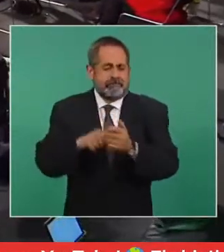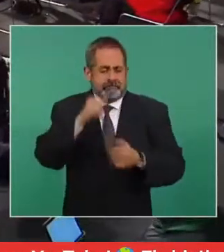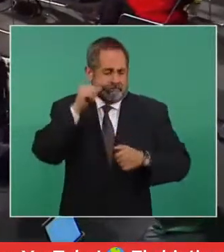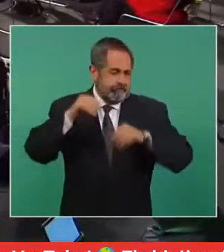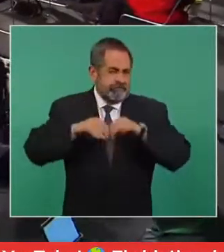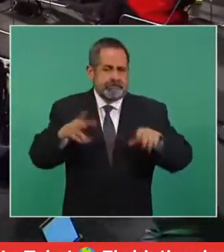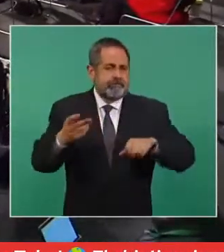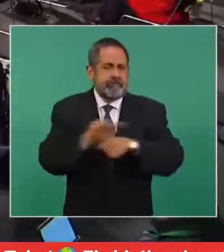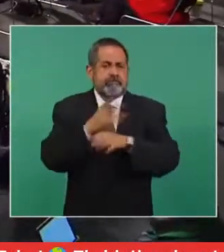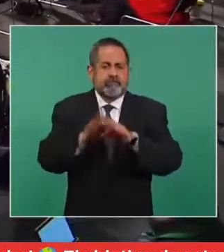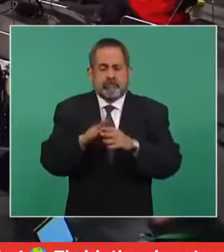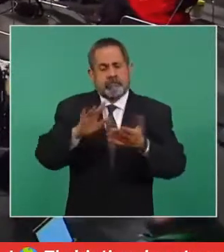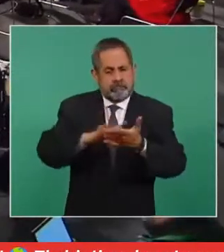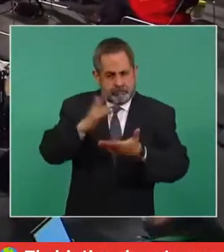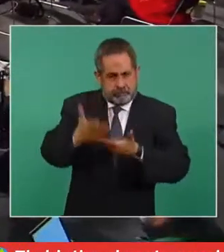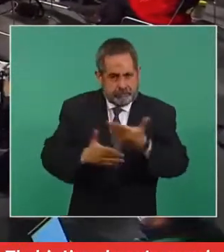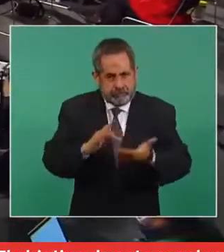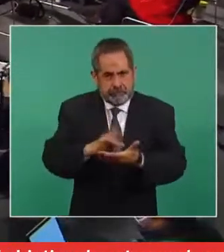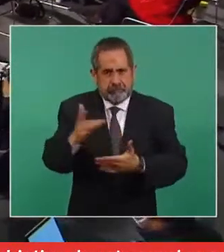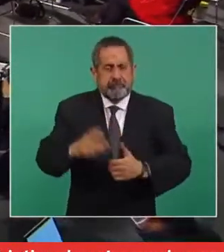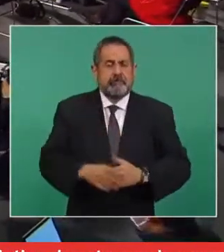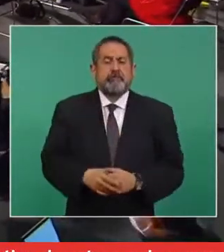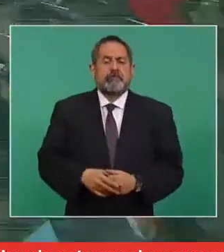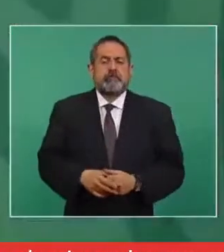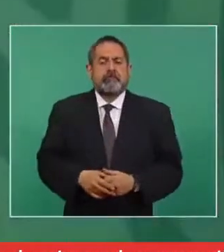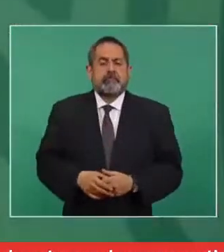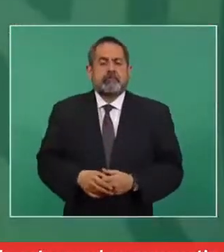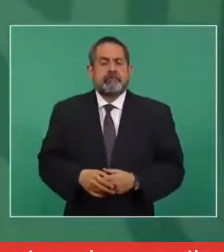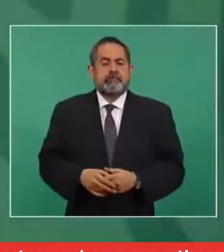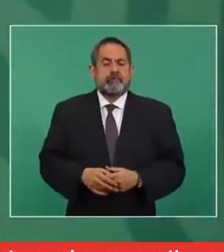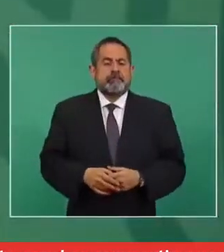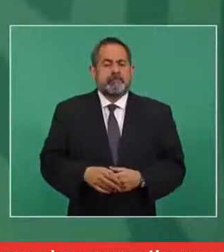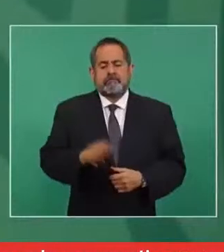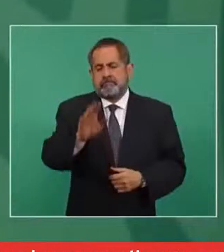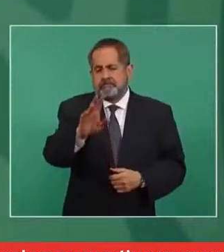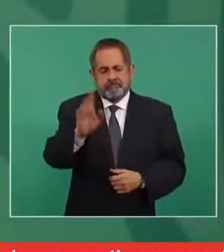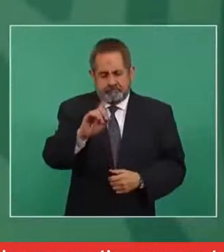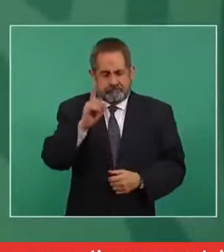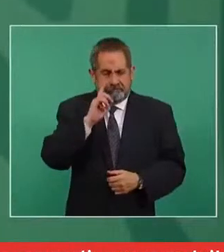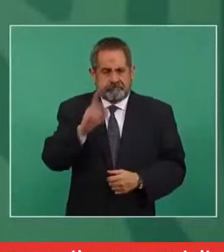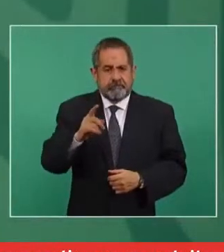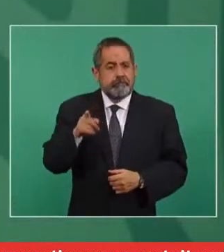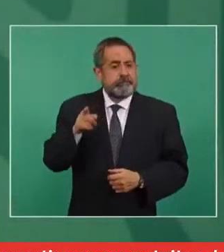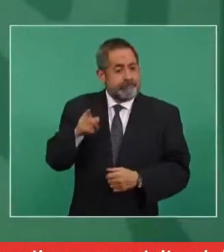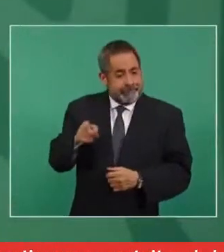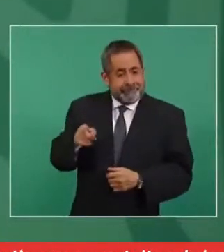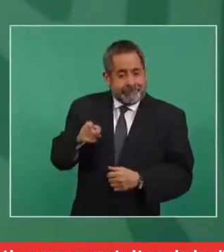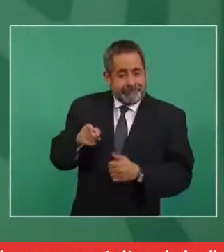ayer en la tarde. Y gracias, le agradezco. Sí, es un acuerdo para agilizar